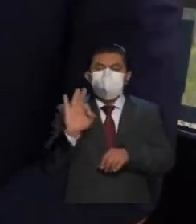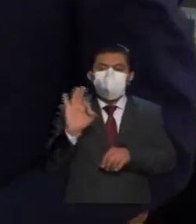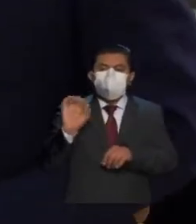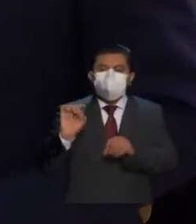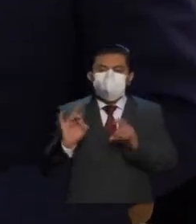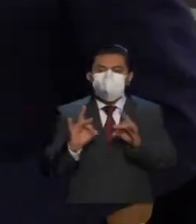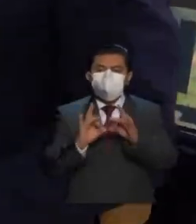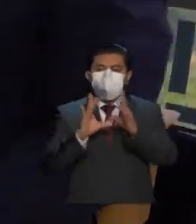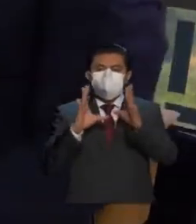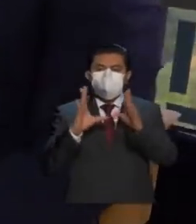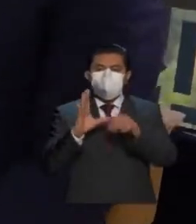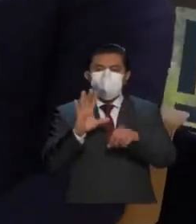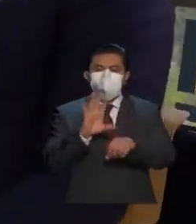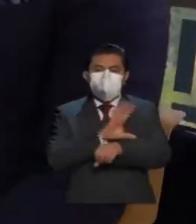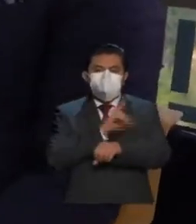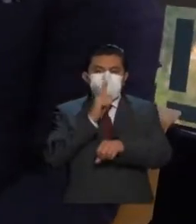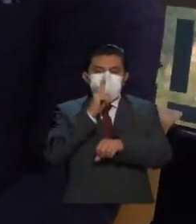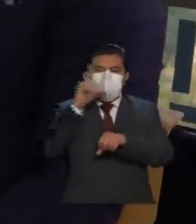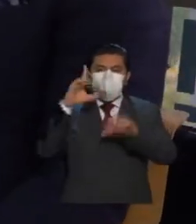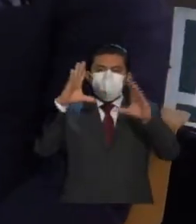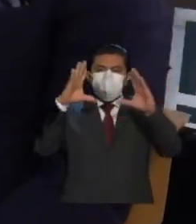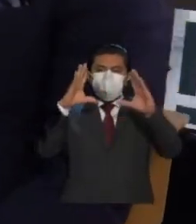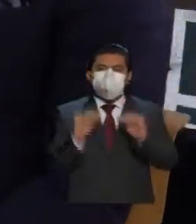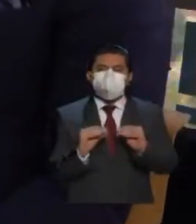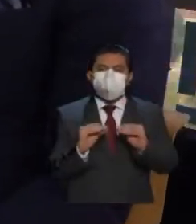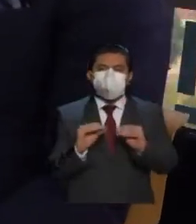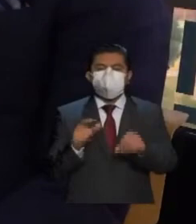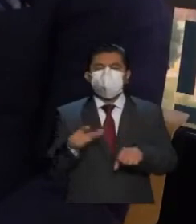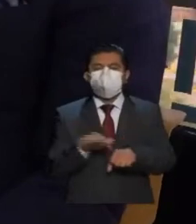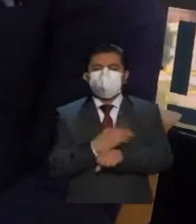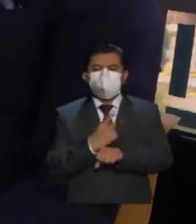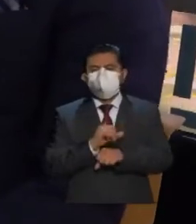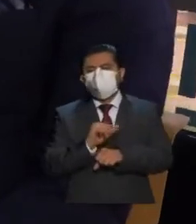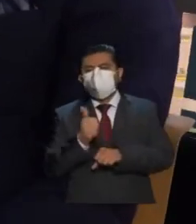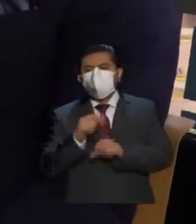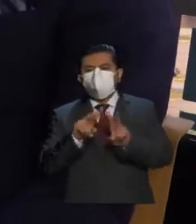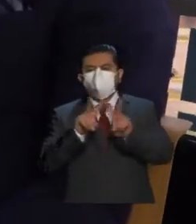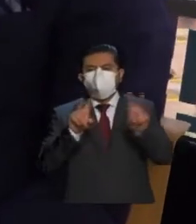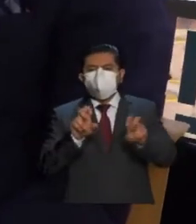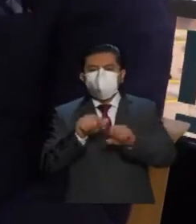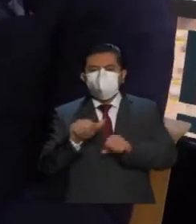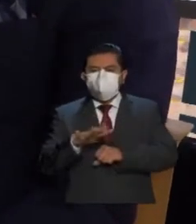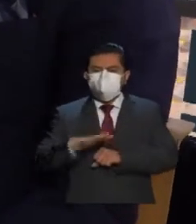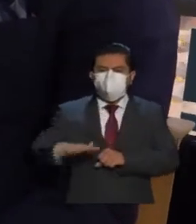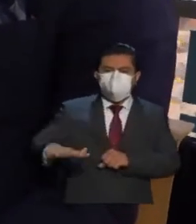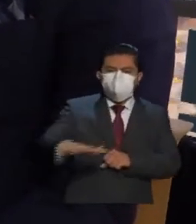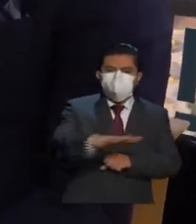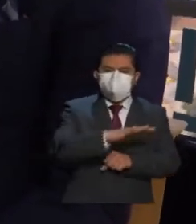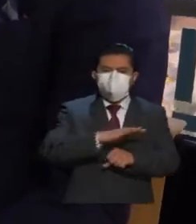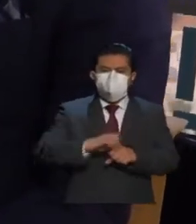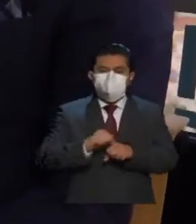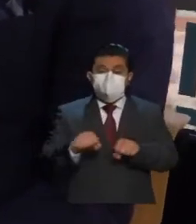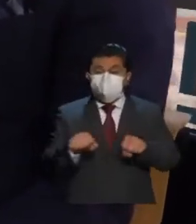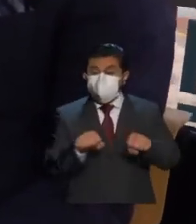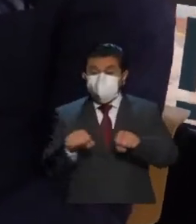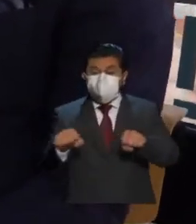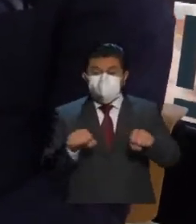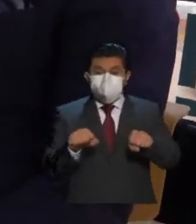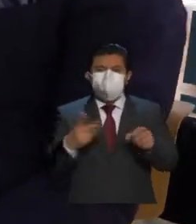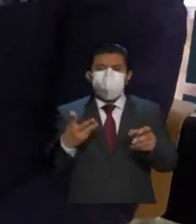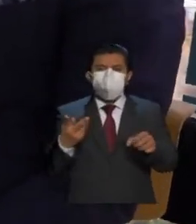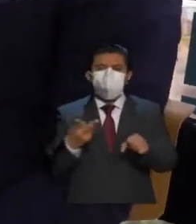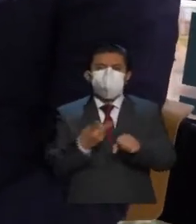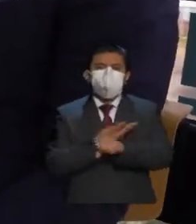Y otro tema, y dado que estamos en una región sísmica, ¿qué pasa en el caso de los